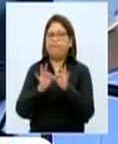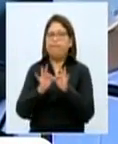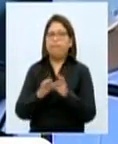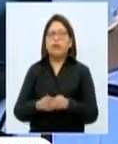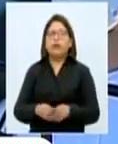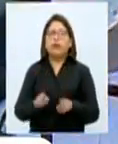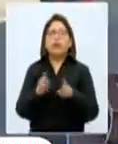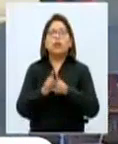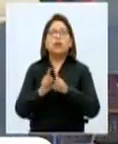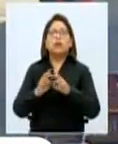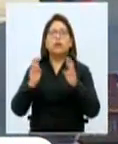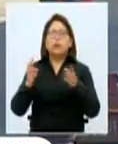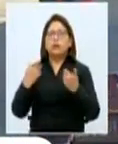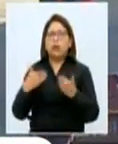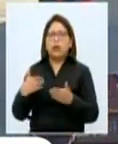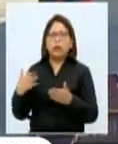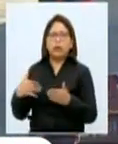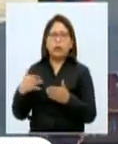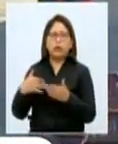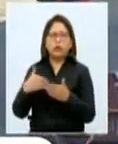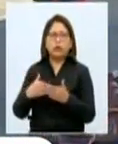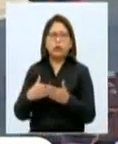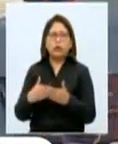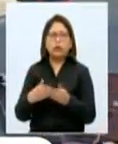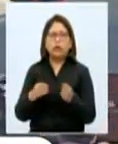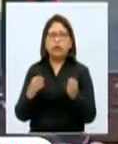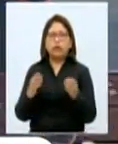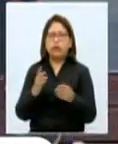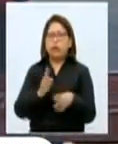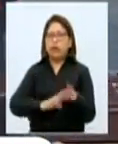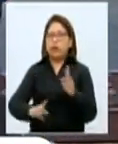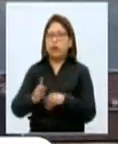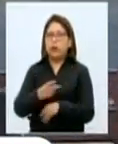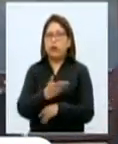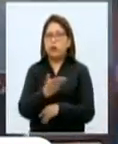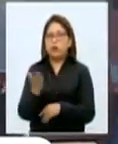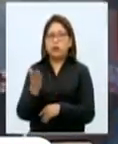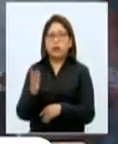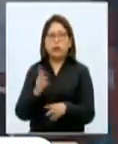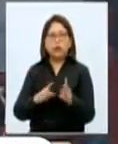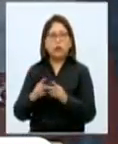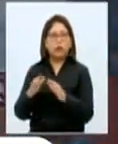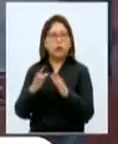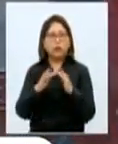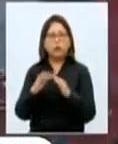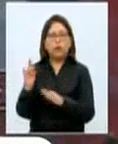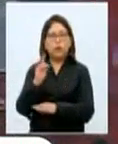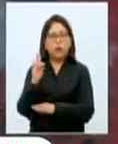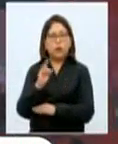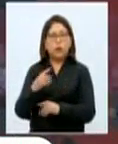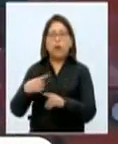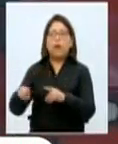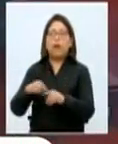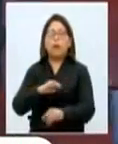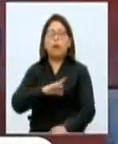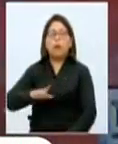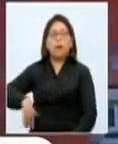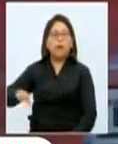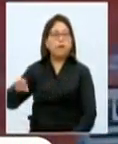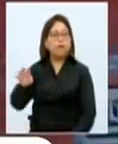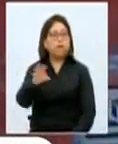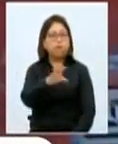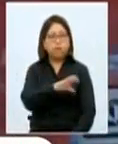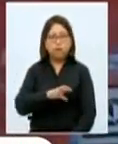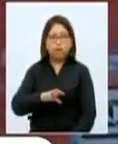justamente también se ha venido dando y son la población, el pueblo boliviano en sus diferentes municipios los que